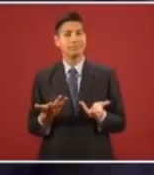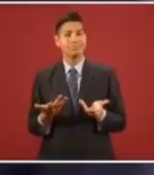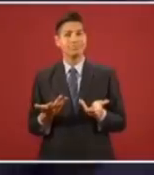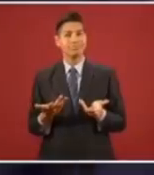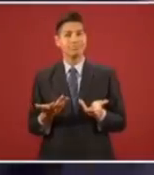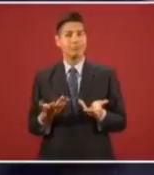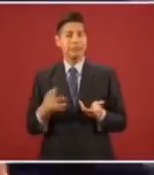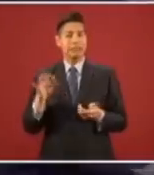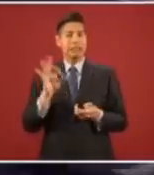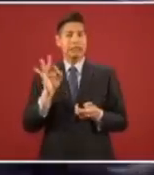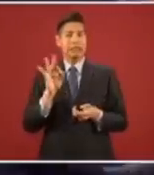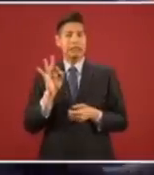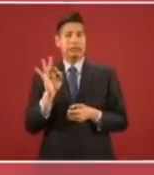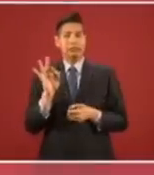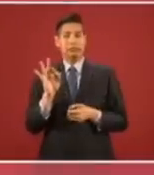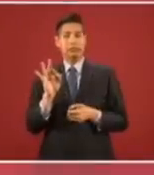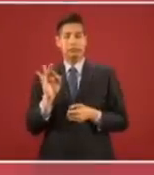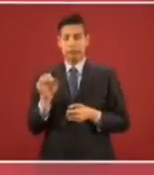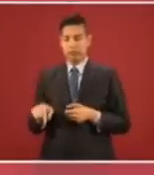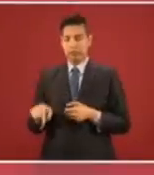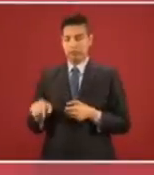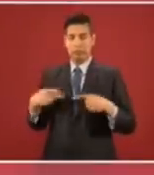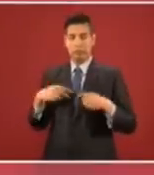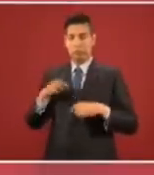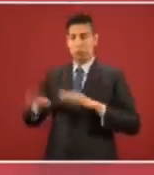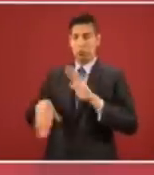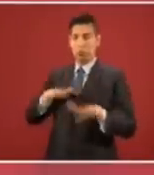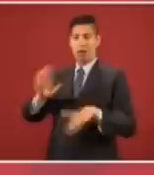sin importar el número de muertos,